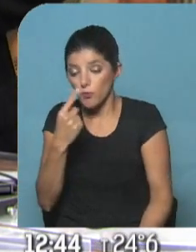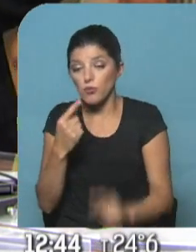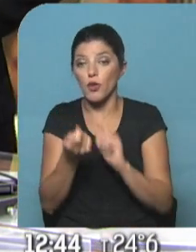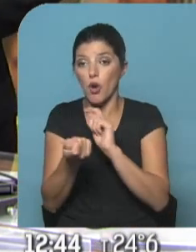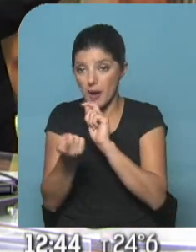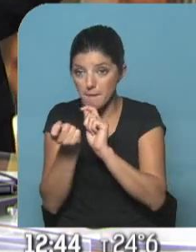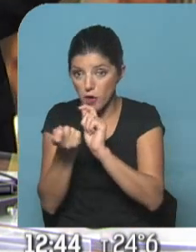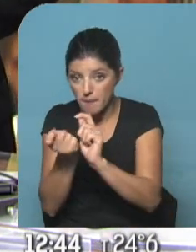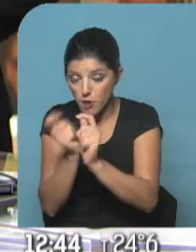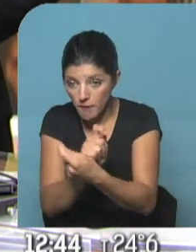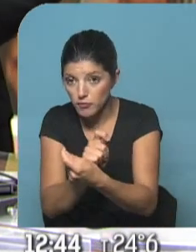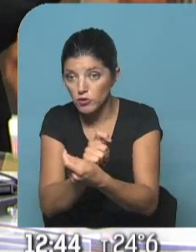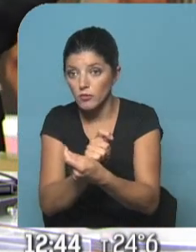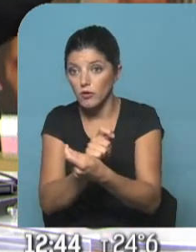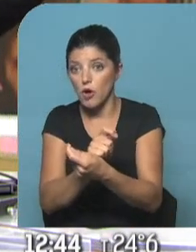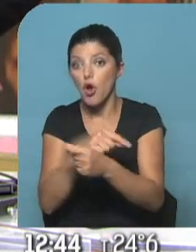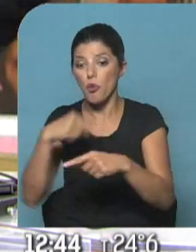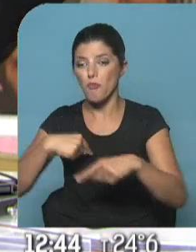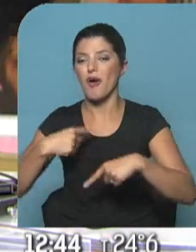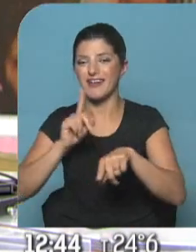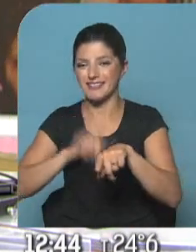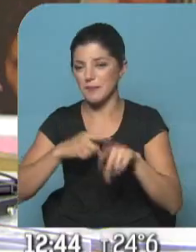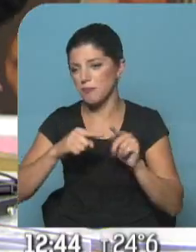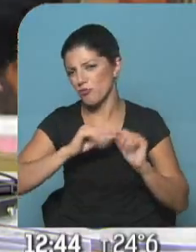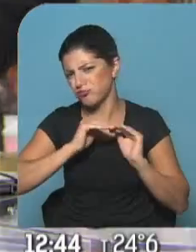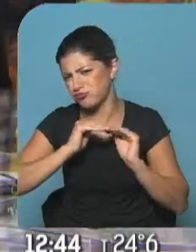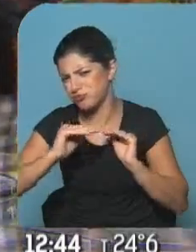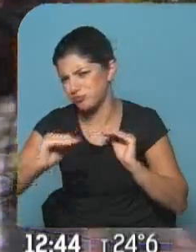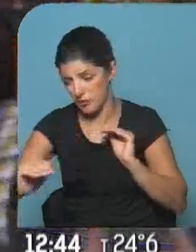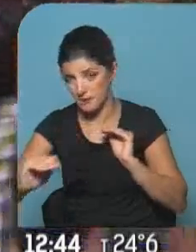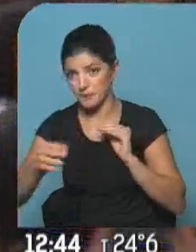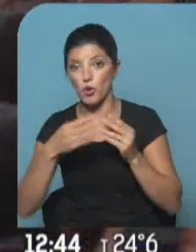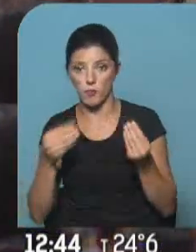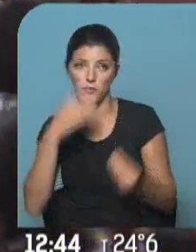logra sostenerse en el tiempo o darle estabilidad al proceso.